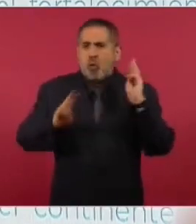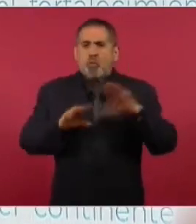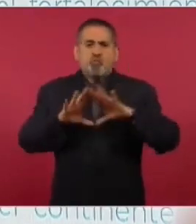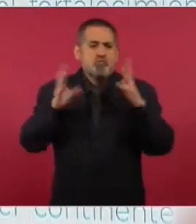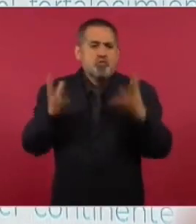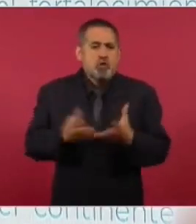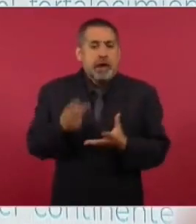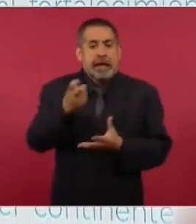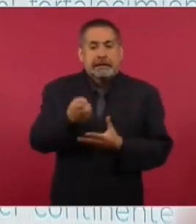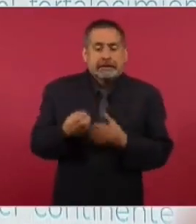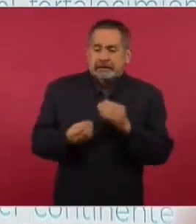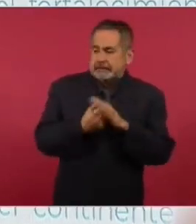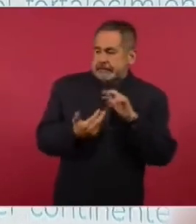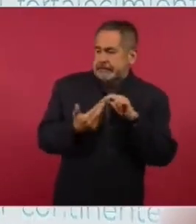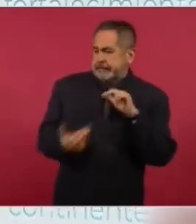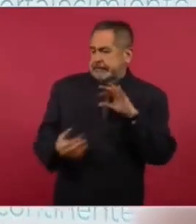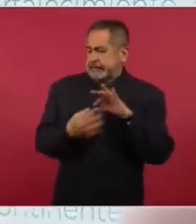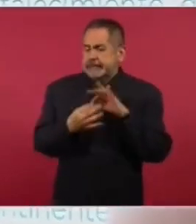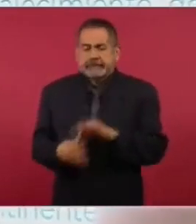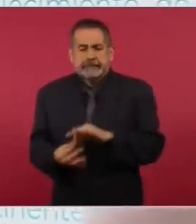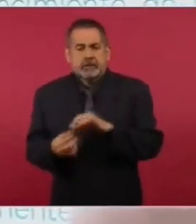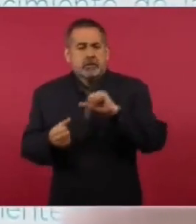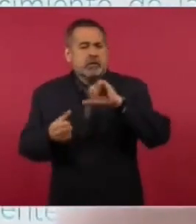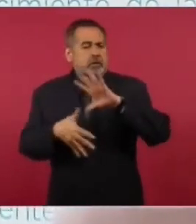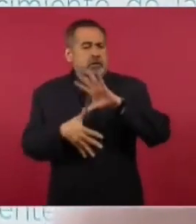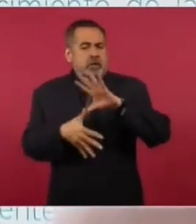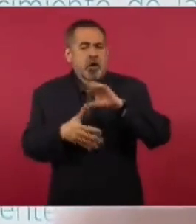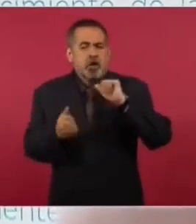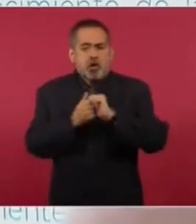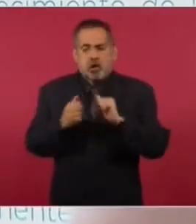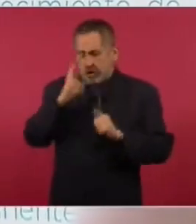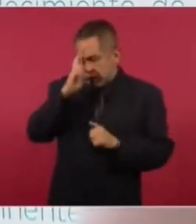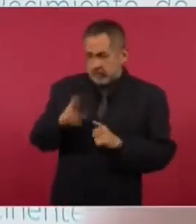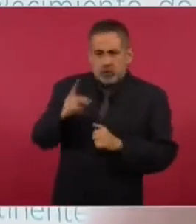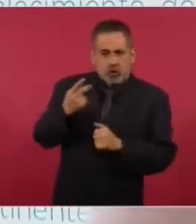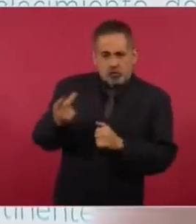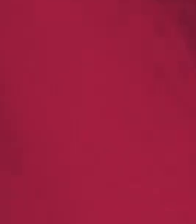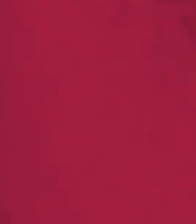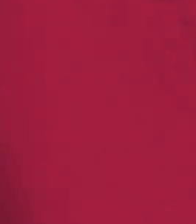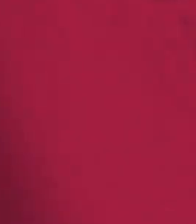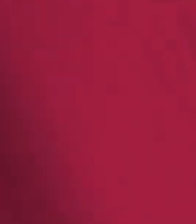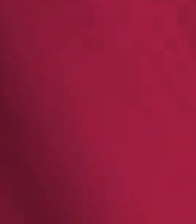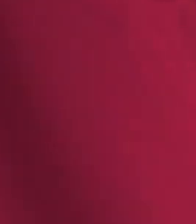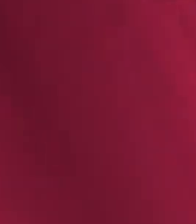que permitiría establecer nuevos vínculos con el resto del continente basados siempre en el respeto mutuo.